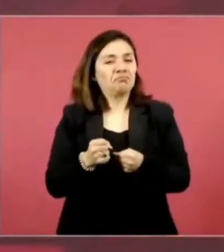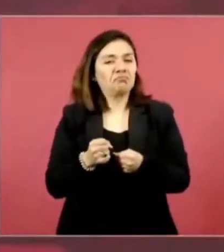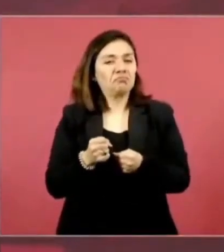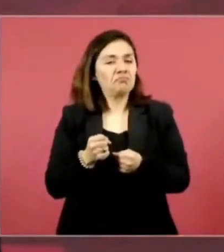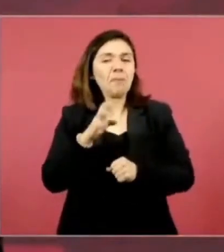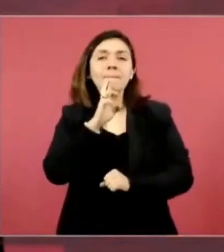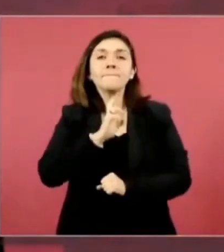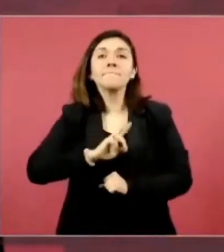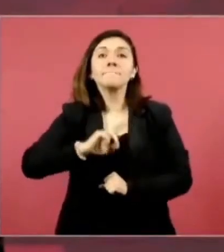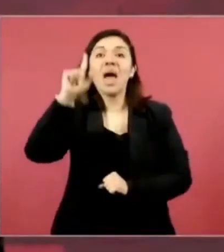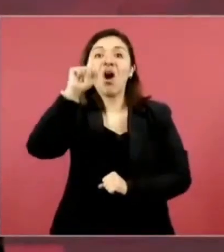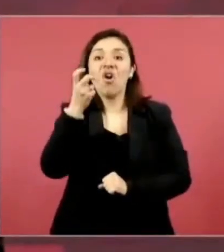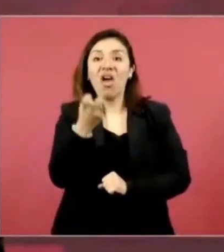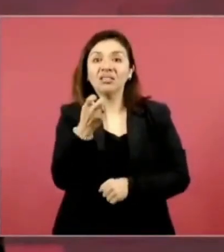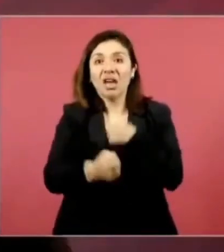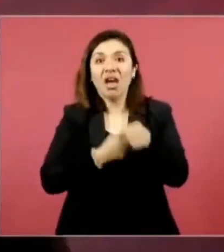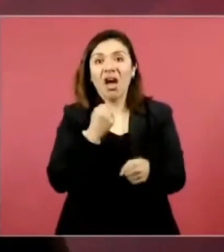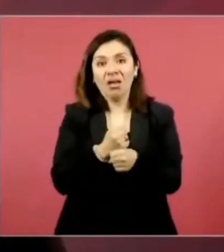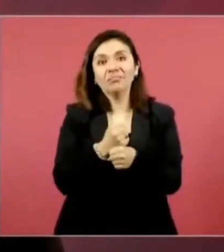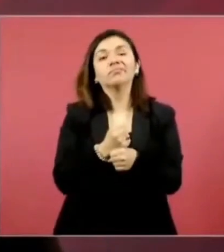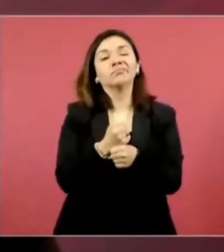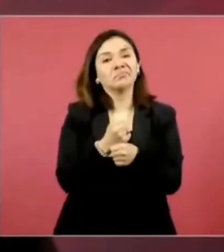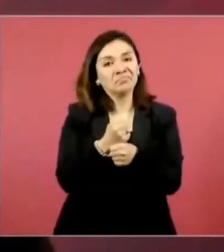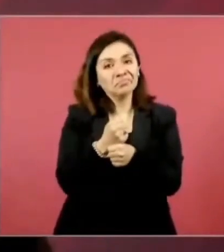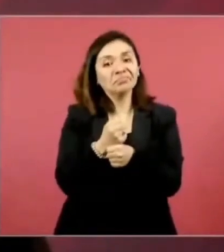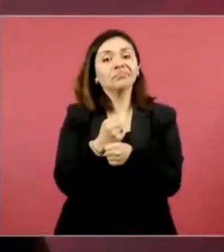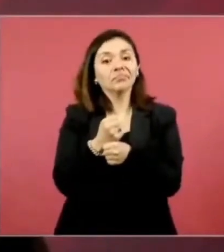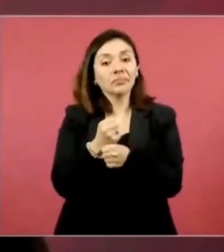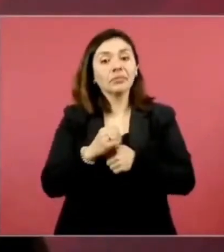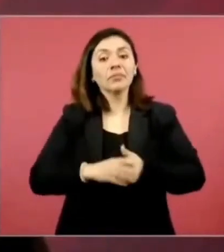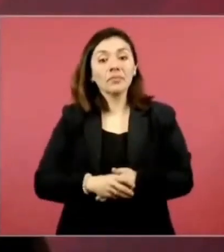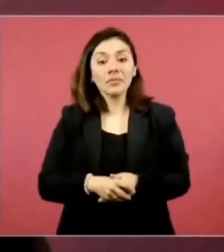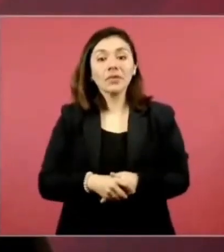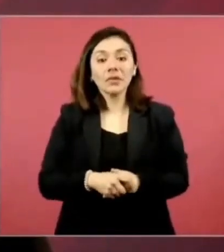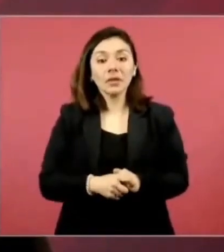mejores las utilidades. Entonces,